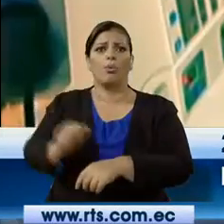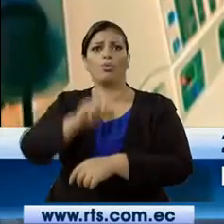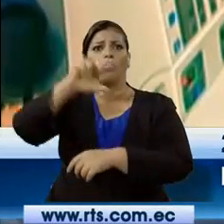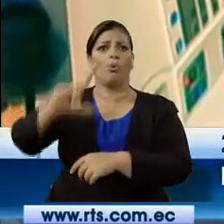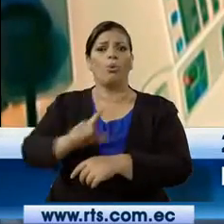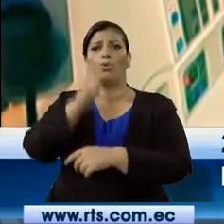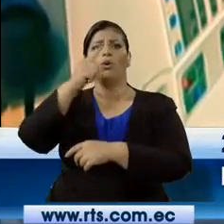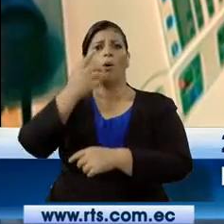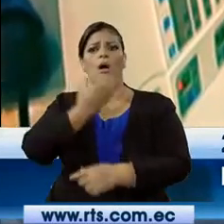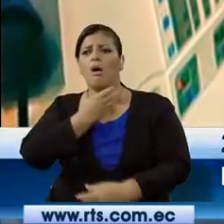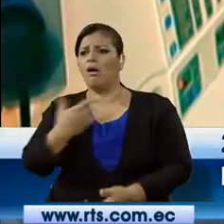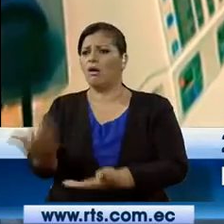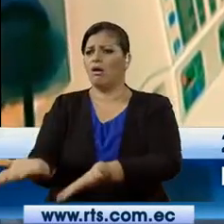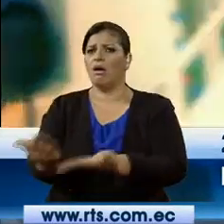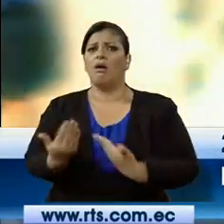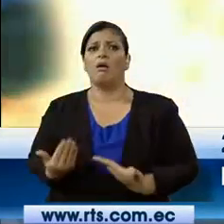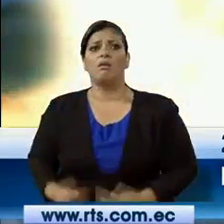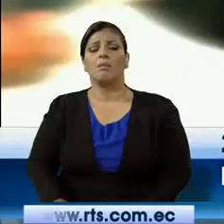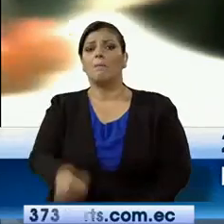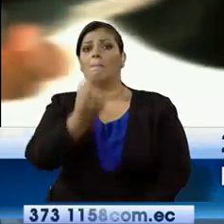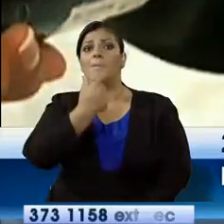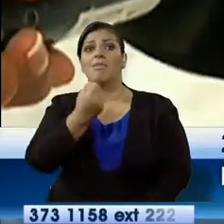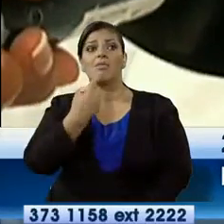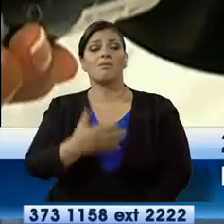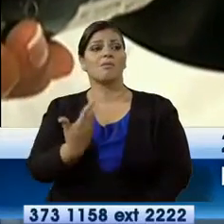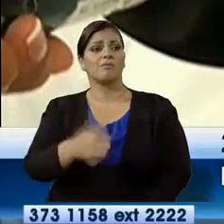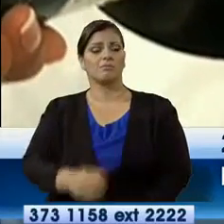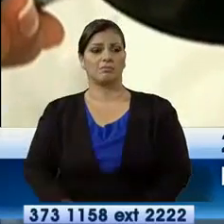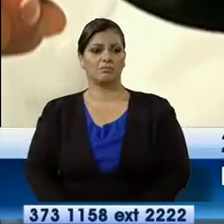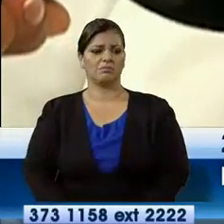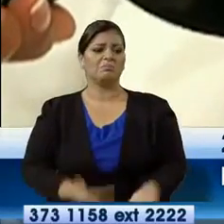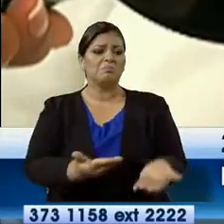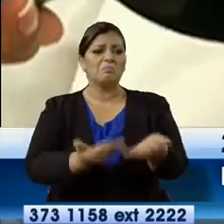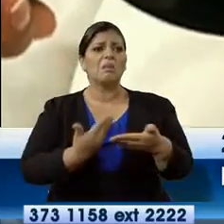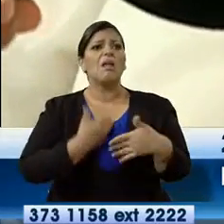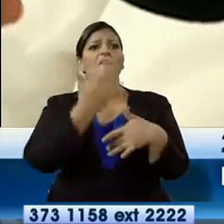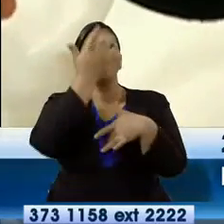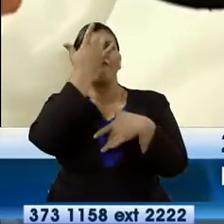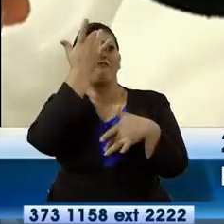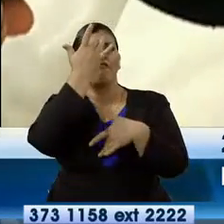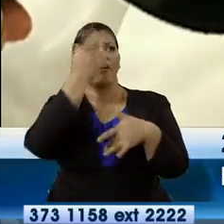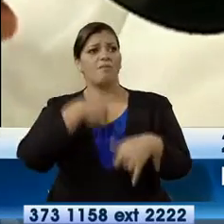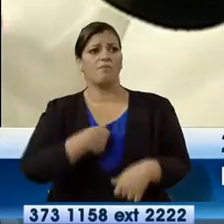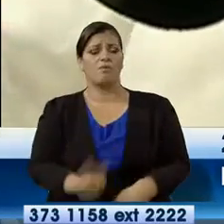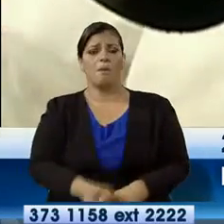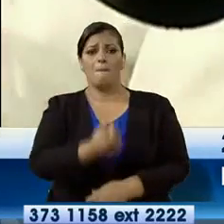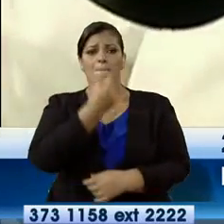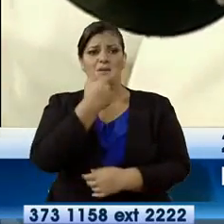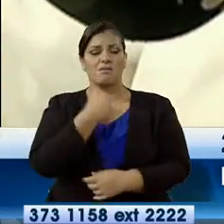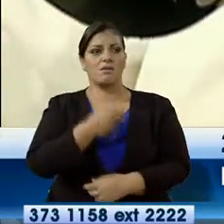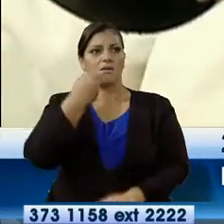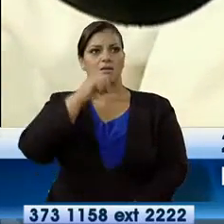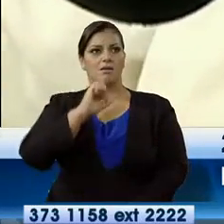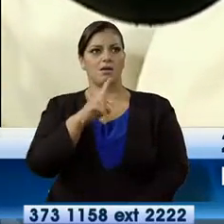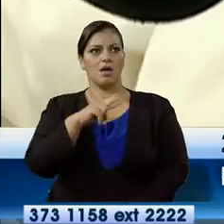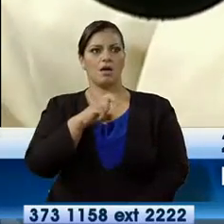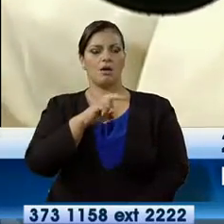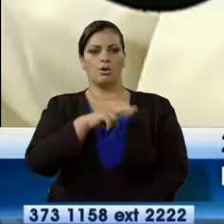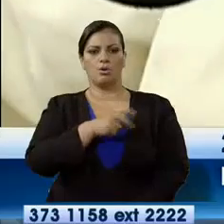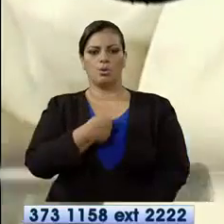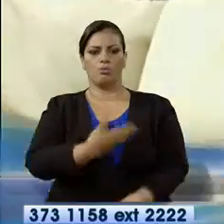estar desprovistos de ciertas medicinas. No hay completo, me ponen, por ejemplo, hierro, me ponen una vez a la semana y